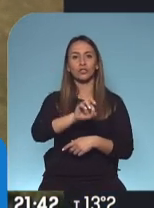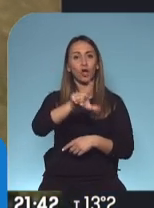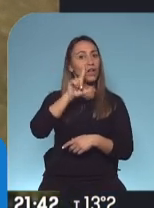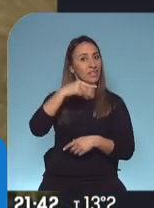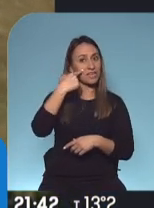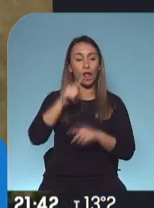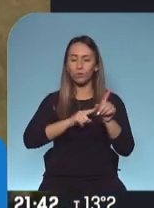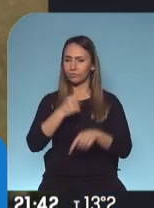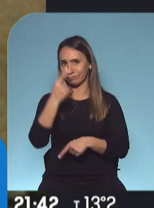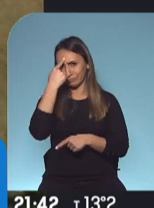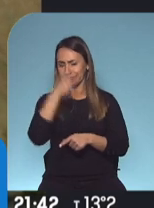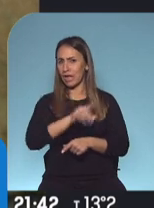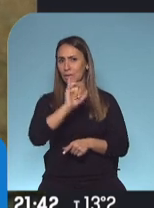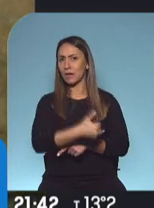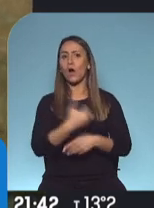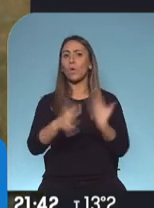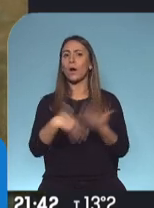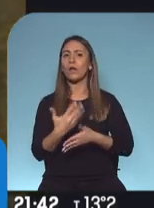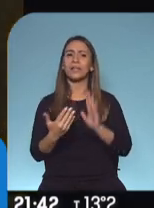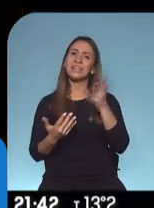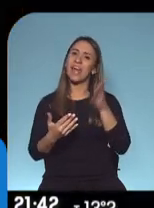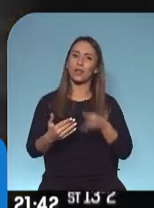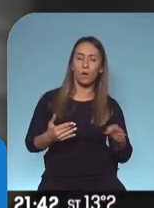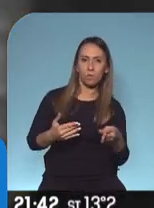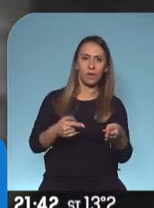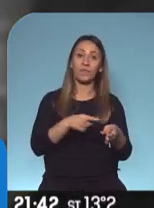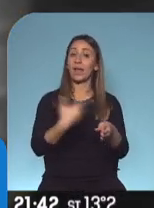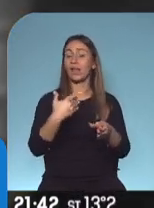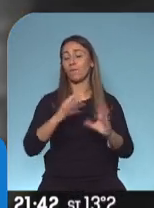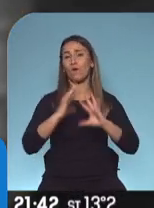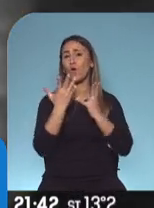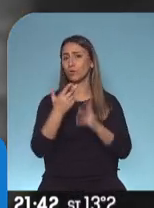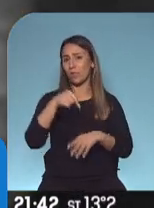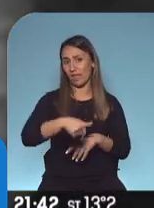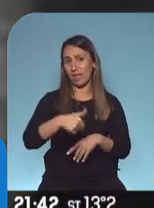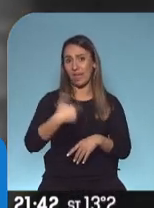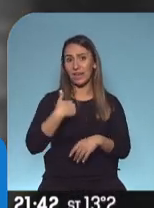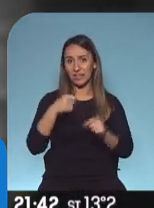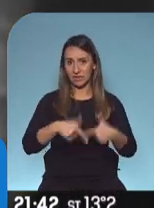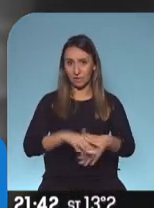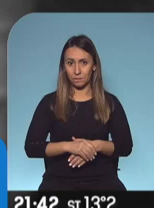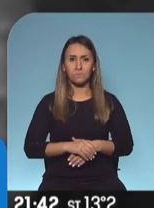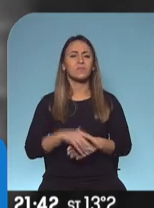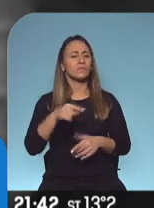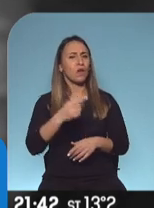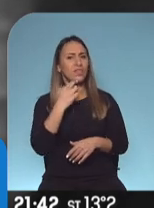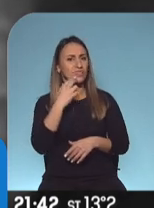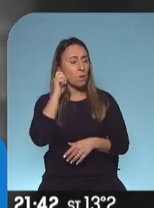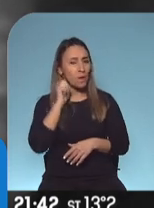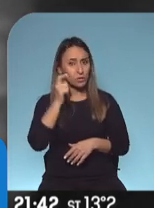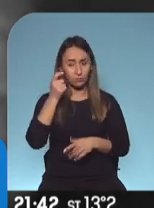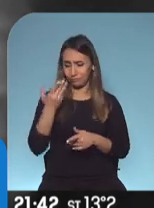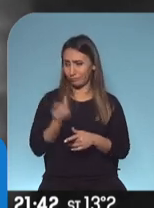muchos el mejor lateral izquierdo que tuvo el fútbol argentino. ¿Qué edad tiene usted, Marzolini? 19 años cumplidos. 19 años, es un pibe. ¿Dónde